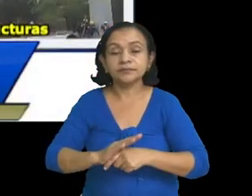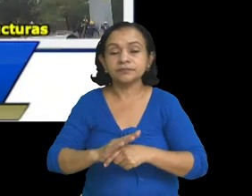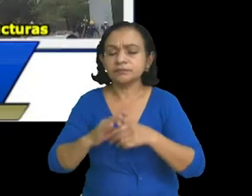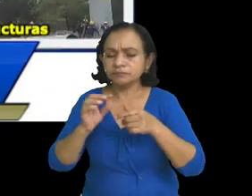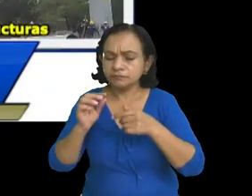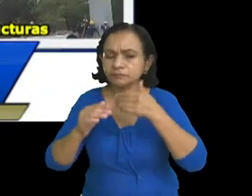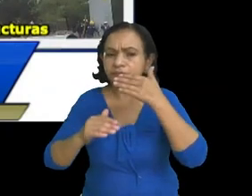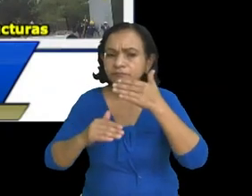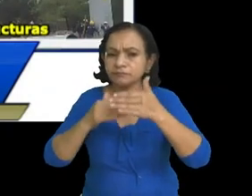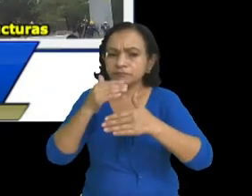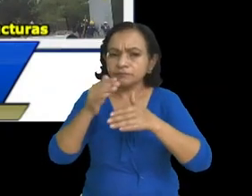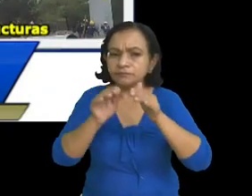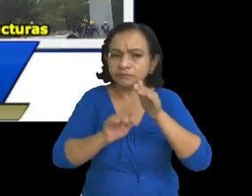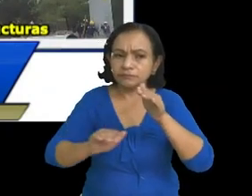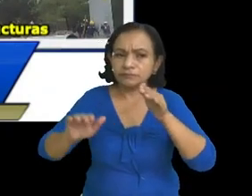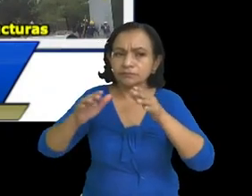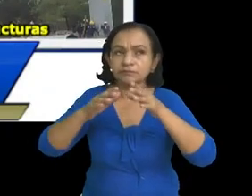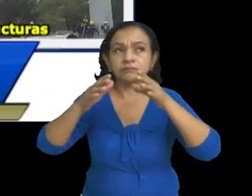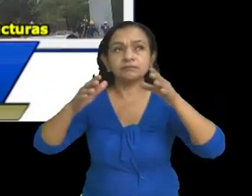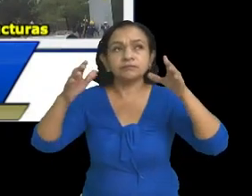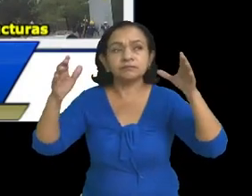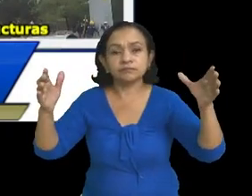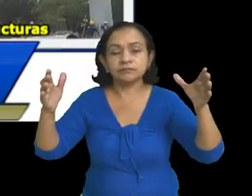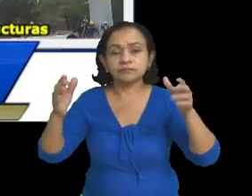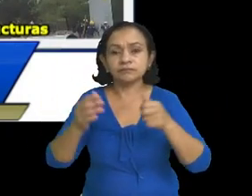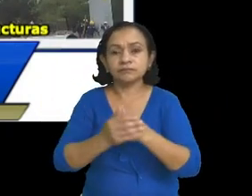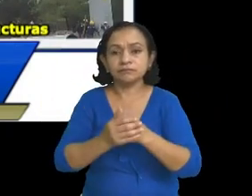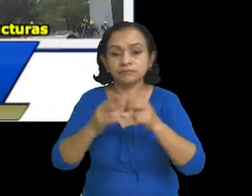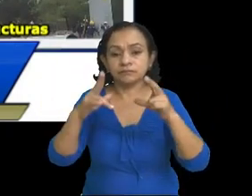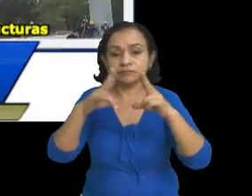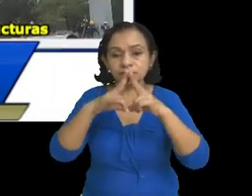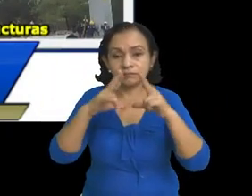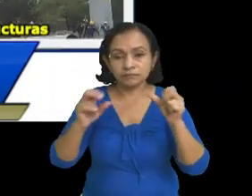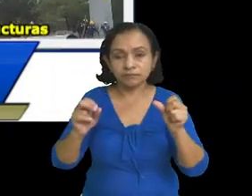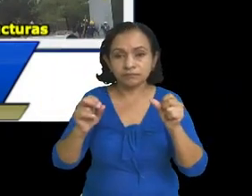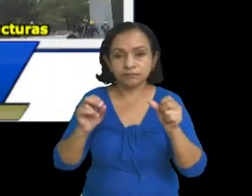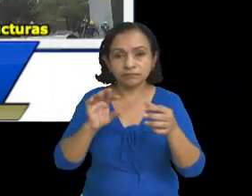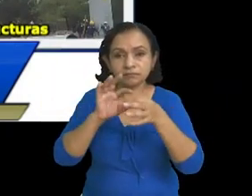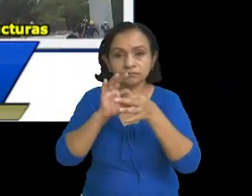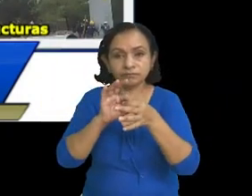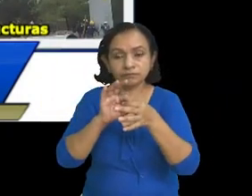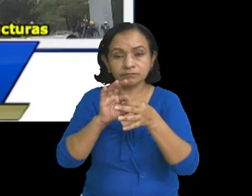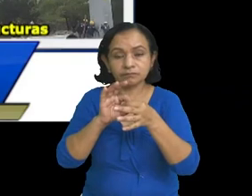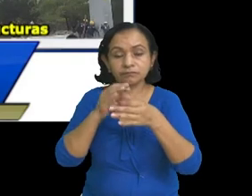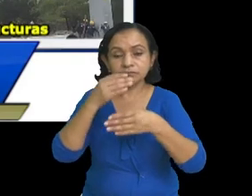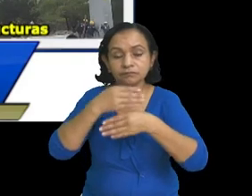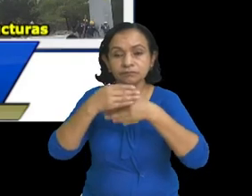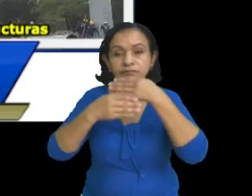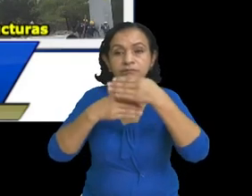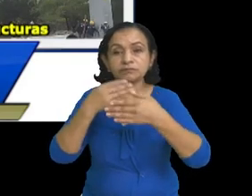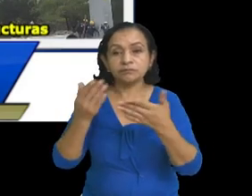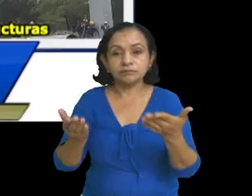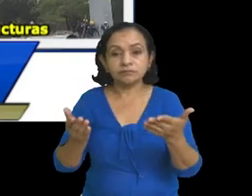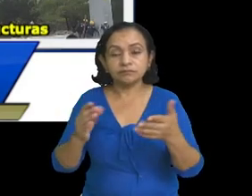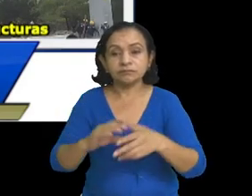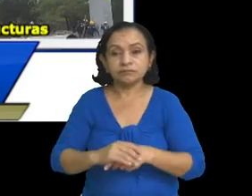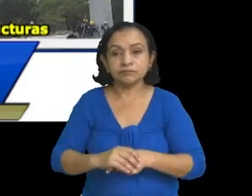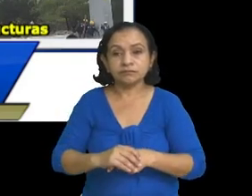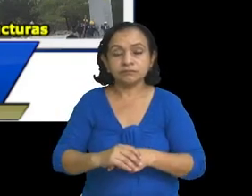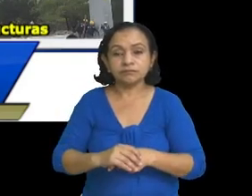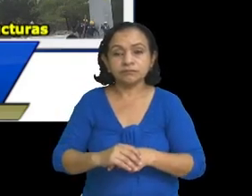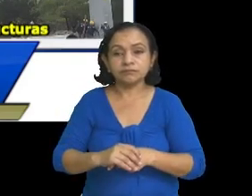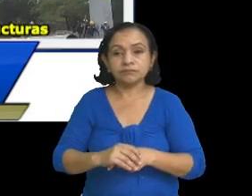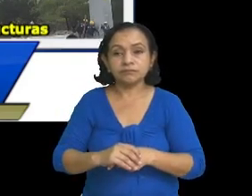poco a poco la vamos ampliando a lo que es el interior del país. Ese parte de la línea que se está construyendo,